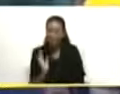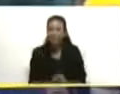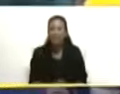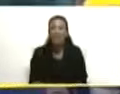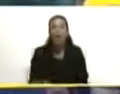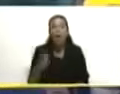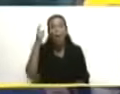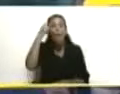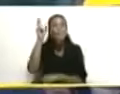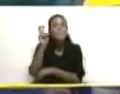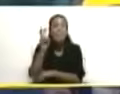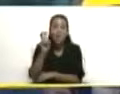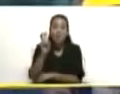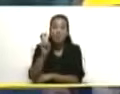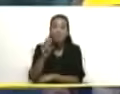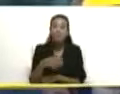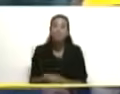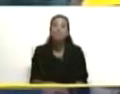Viernes